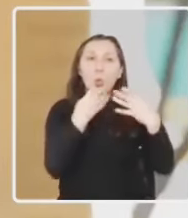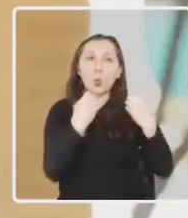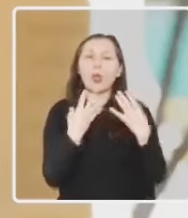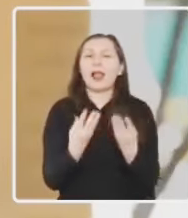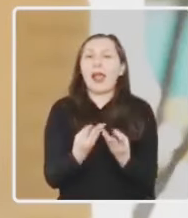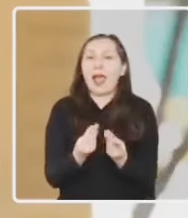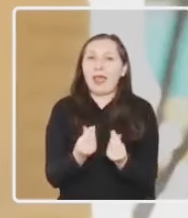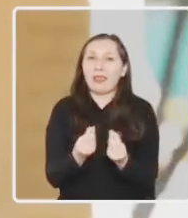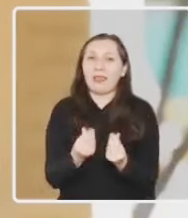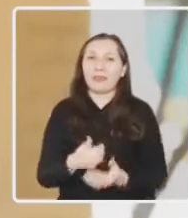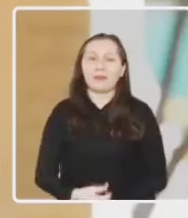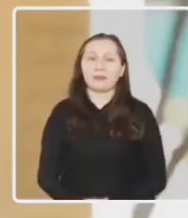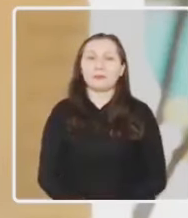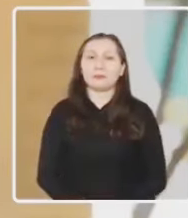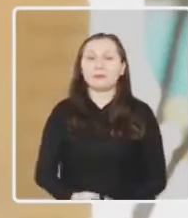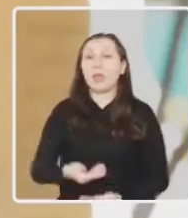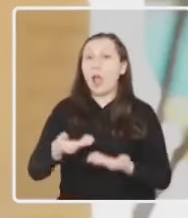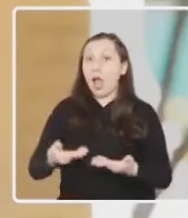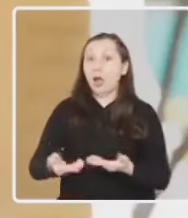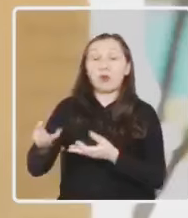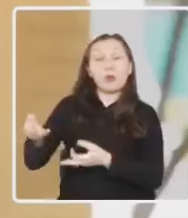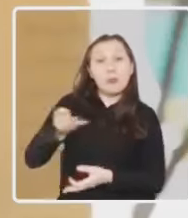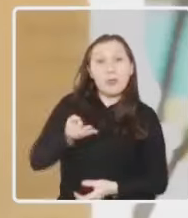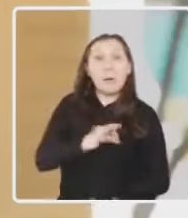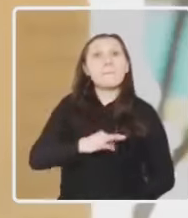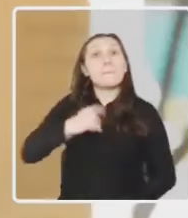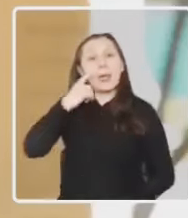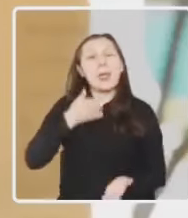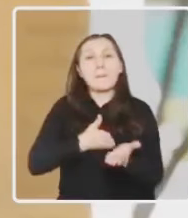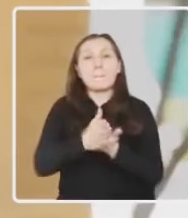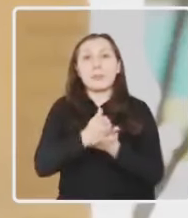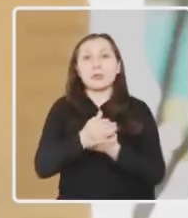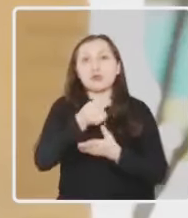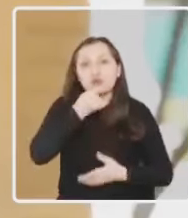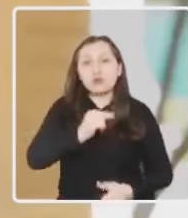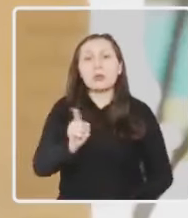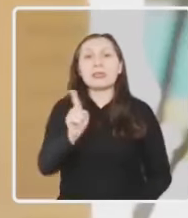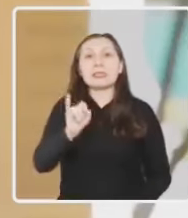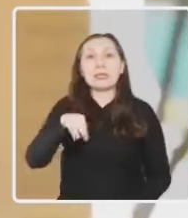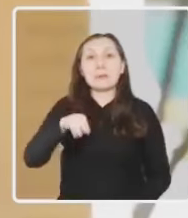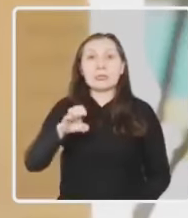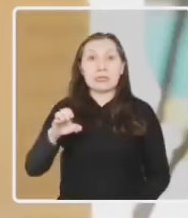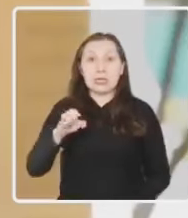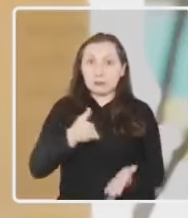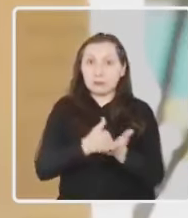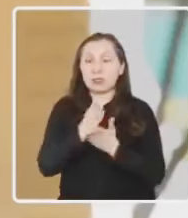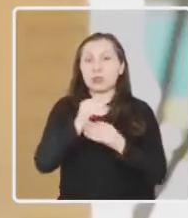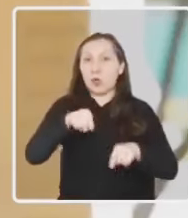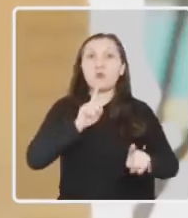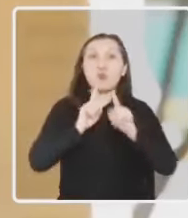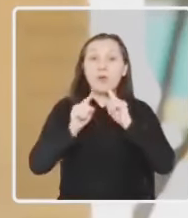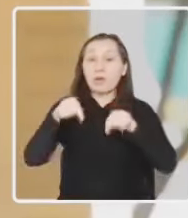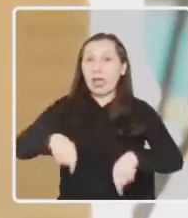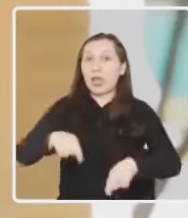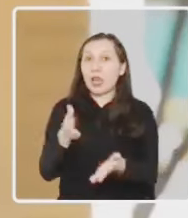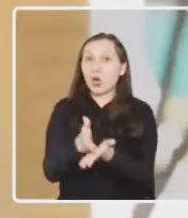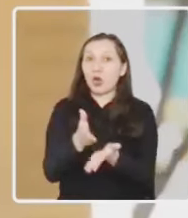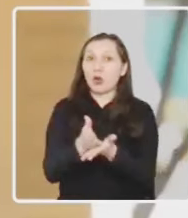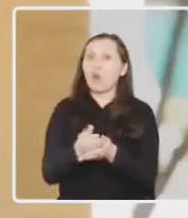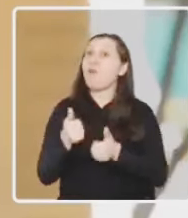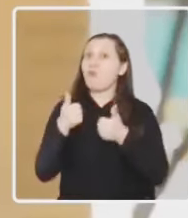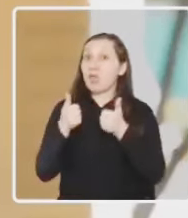de calidad. Ahora me contaba el ministro que en estos días parte el CIMSE. Hoy día parte el CIMSE. A este colegio